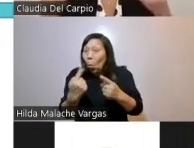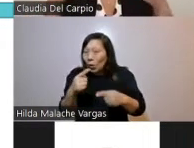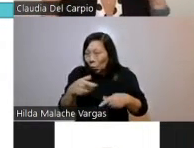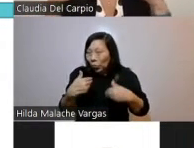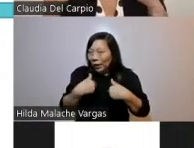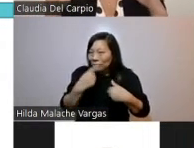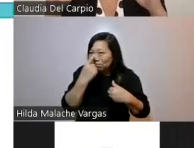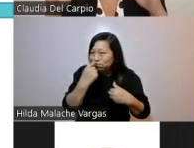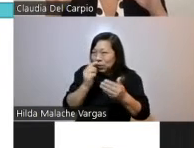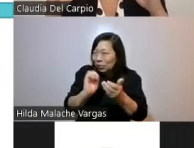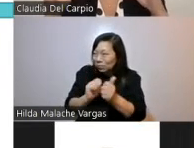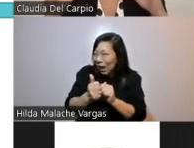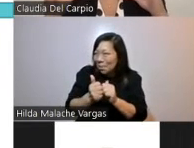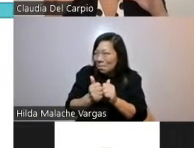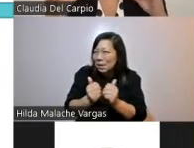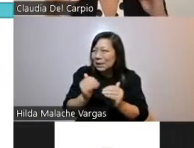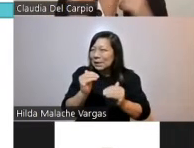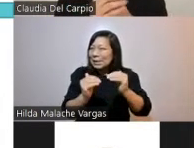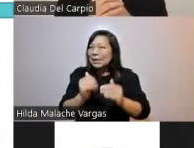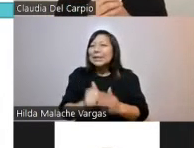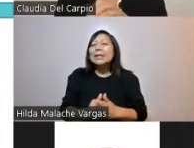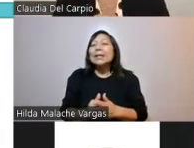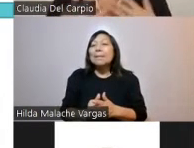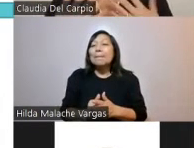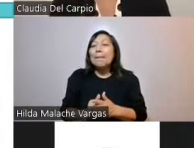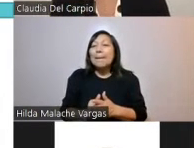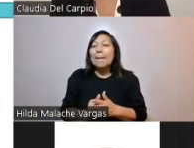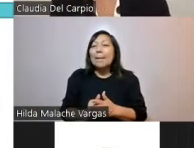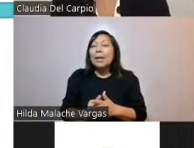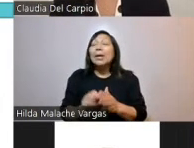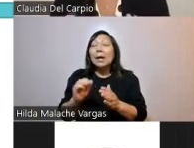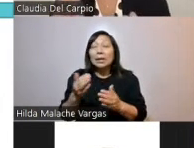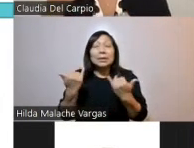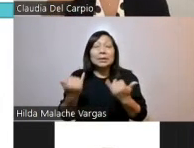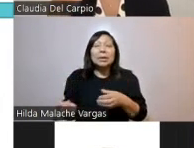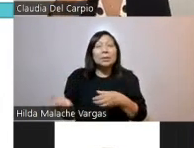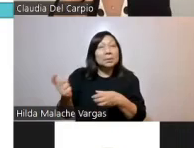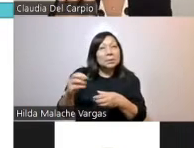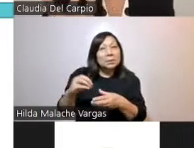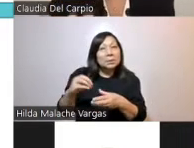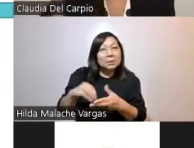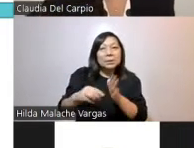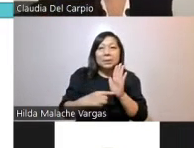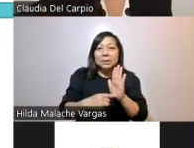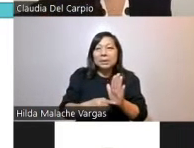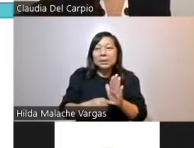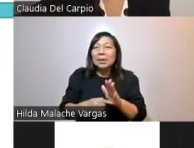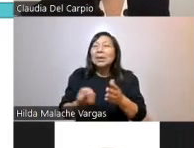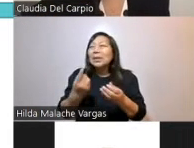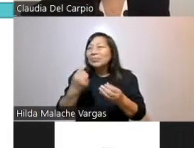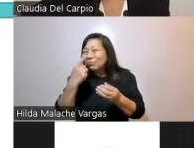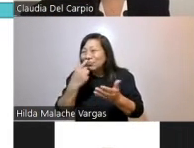de por sí altera ya un poco el ecosistema de la vagina. A eso se agrega la presencia de la sangre.